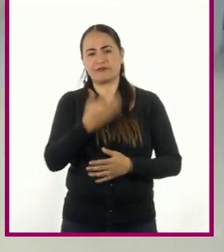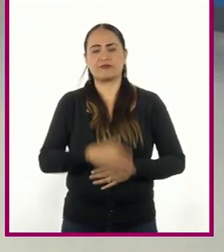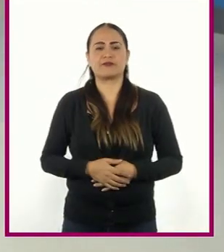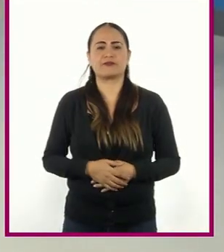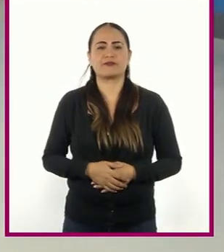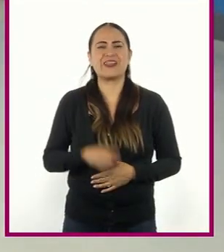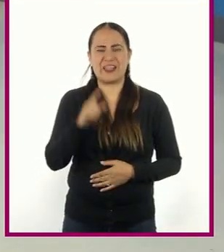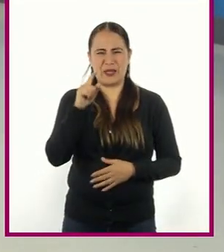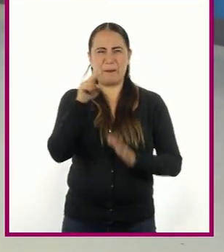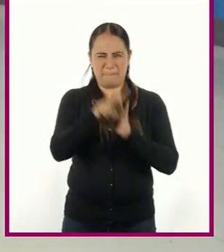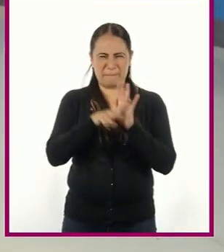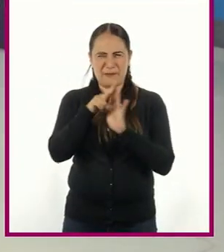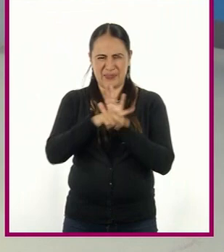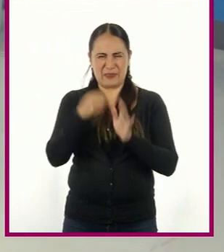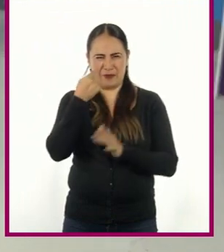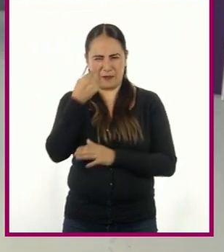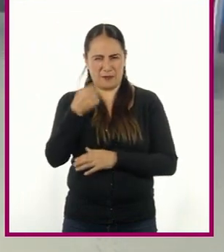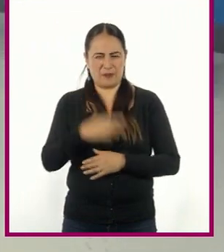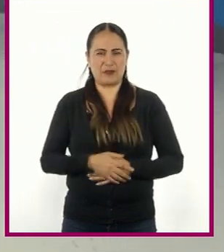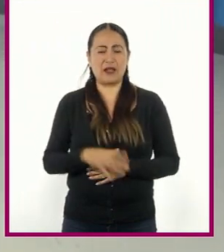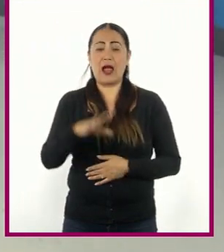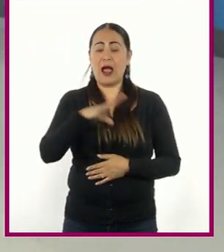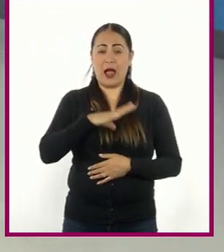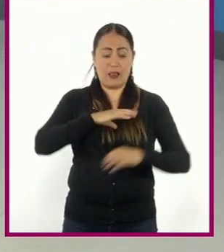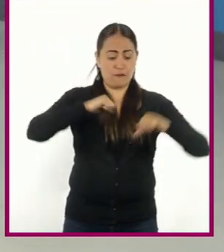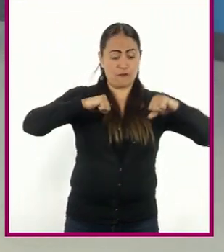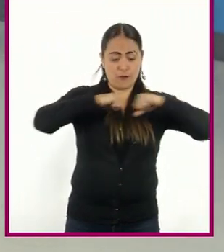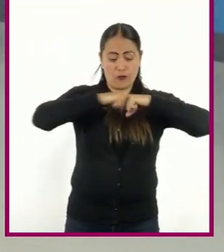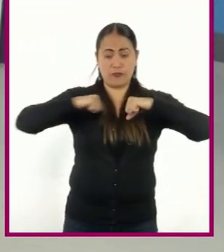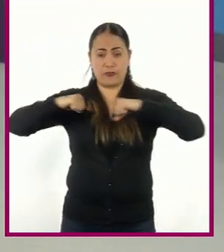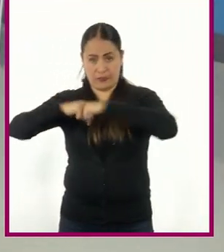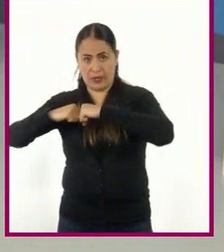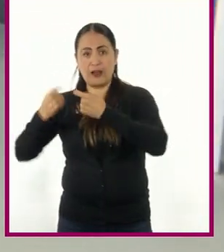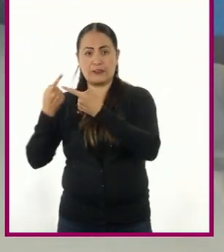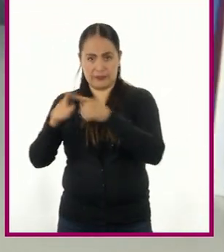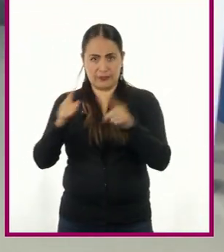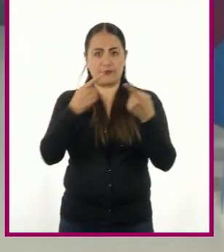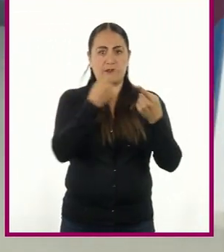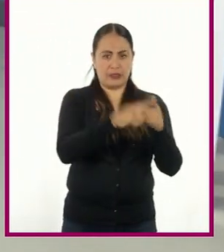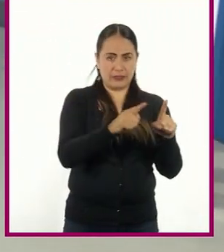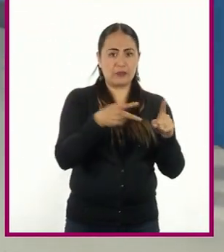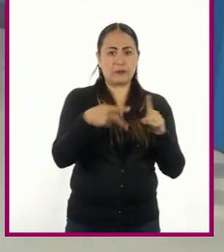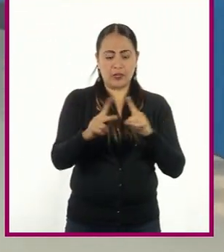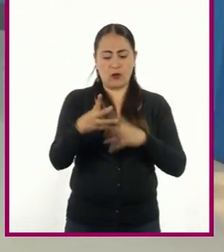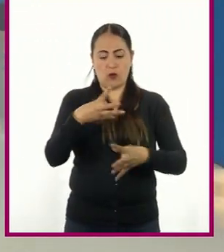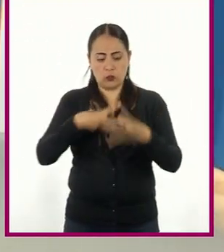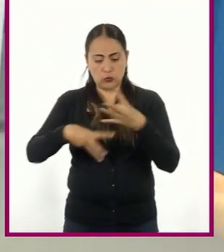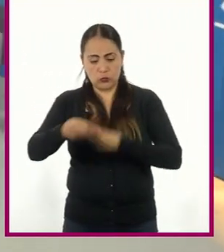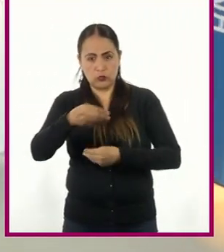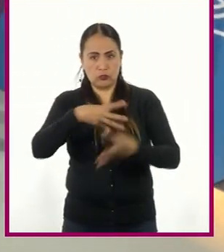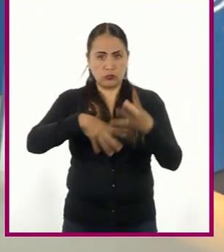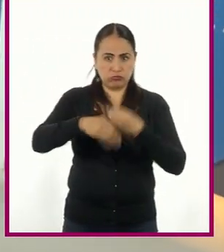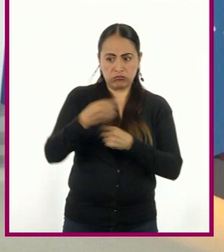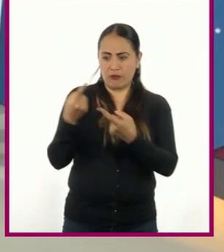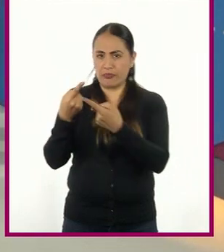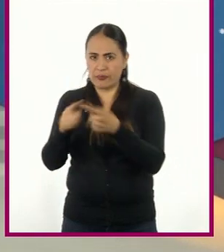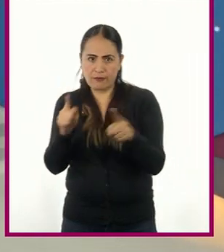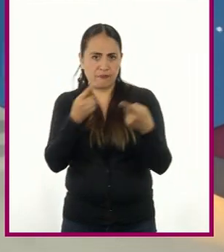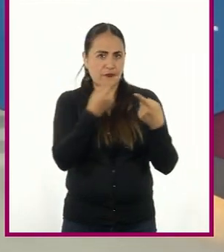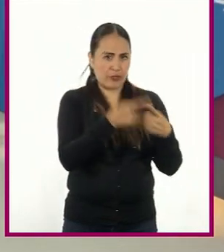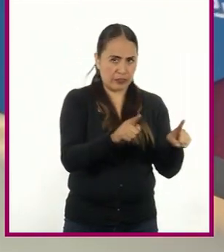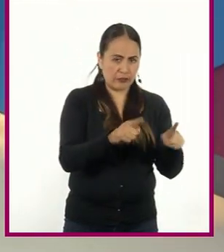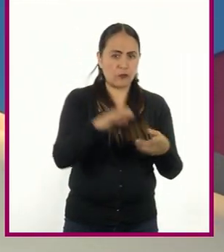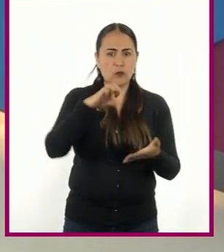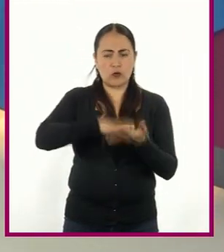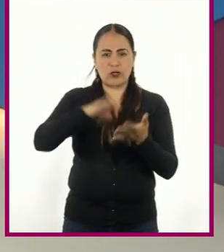cuenta en el video, no solo existen diferentes tipos de fronteras, sino que las dinámicas que se dan en torno a ellas son muy variadas. En el